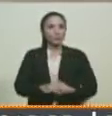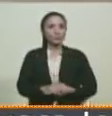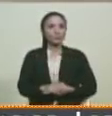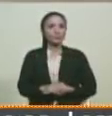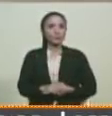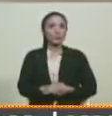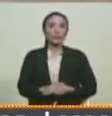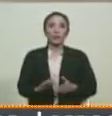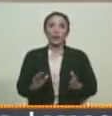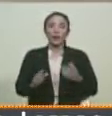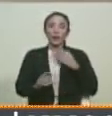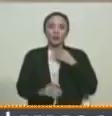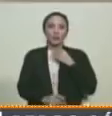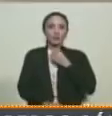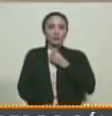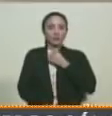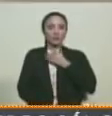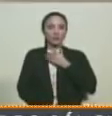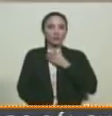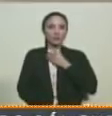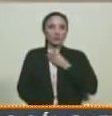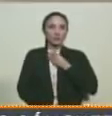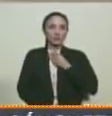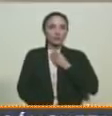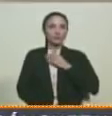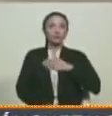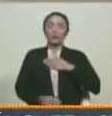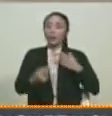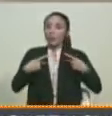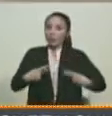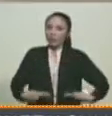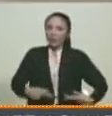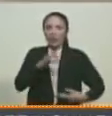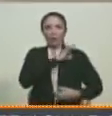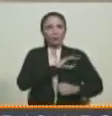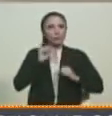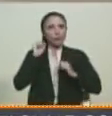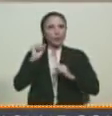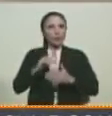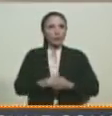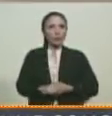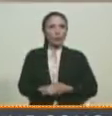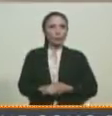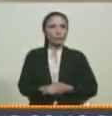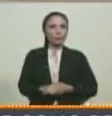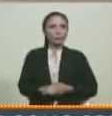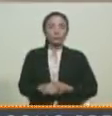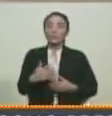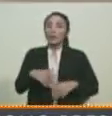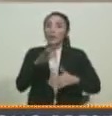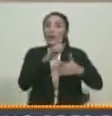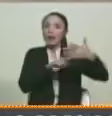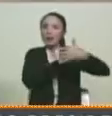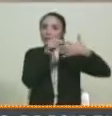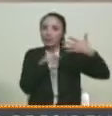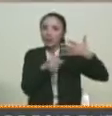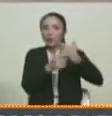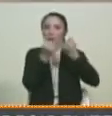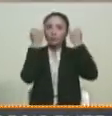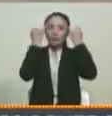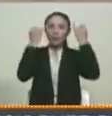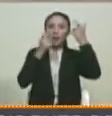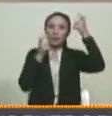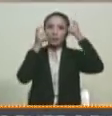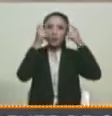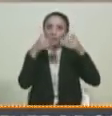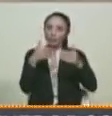Nuestra razón de vivir es construir el socialismo. Nuestro socialismo, en las cinco dimensiones que nos dejara el comandante Chávez,